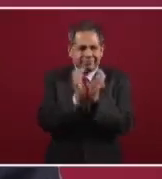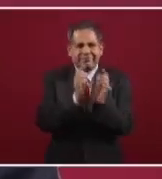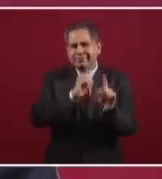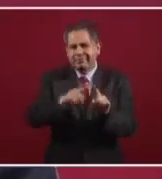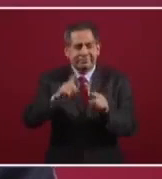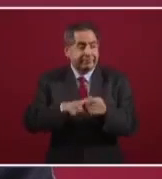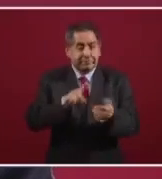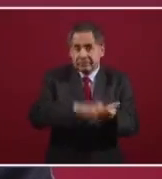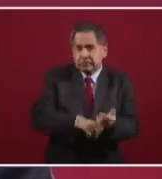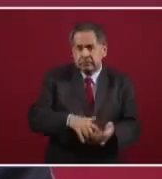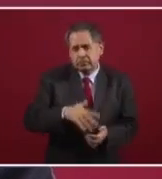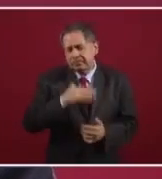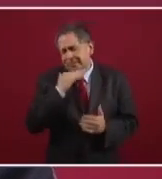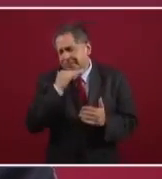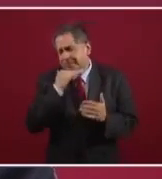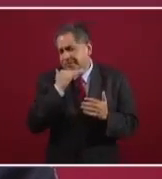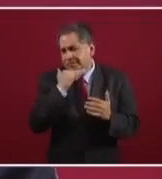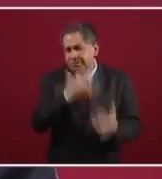mucha corrupción,